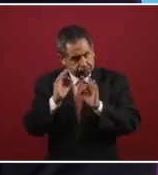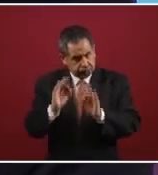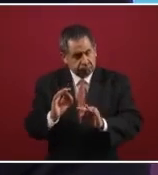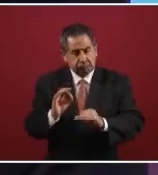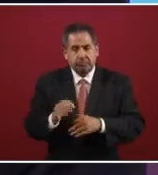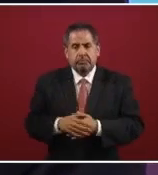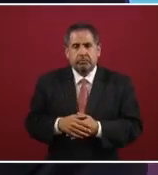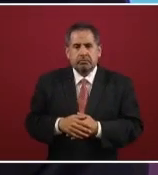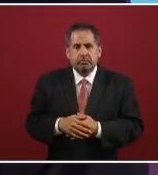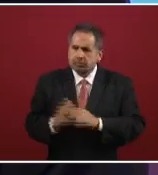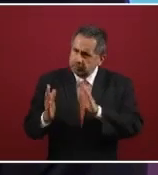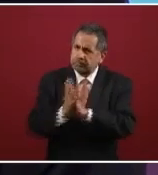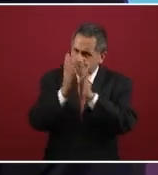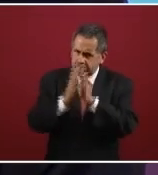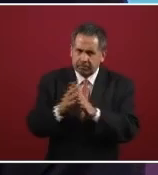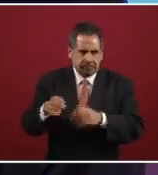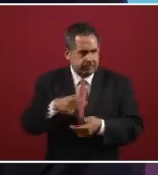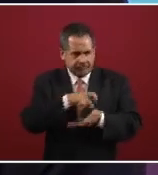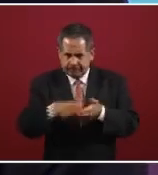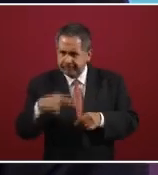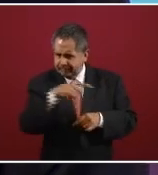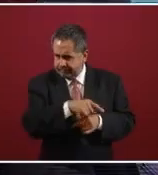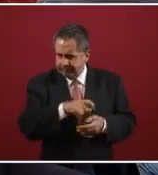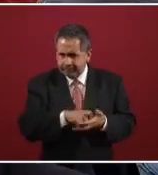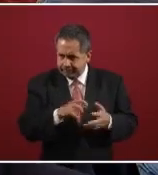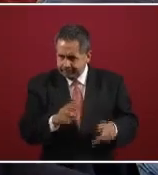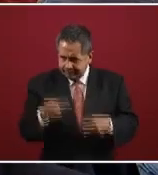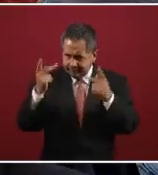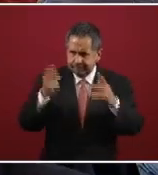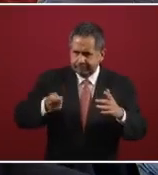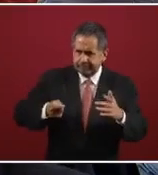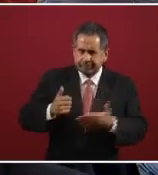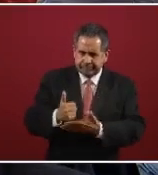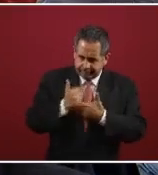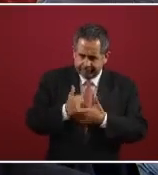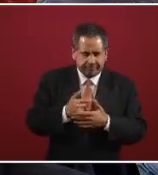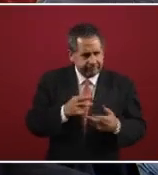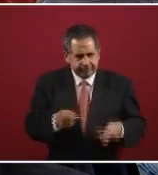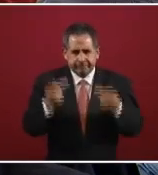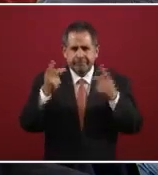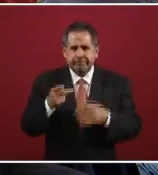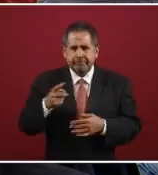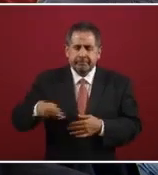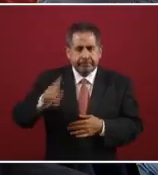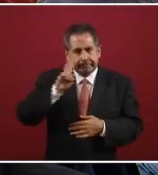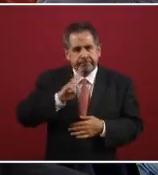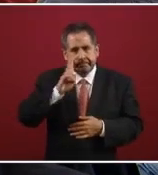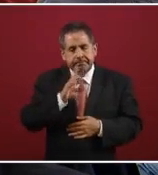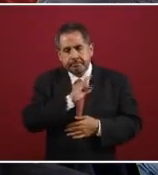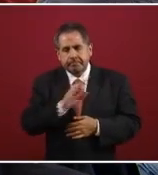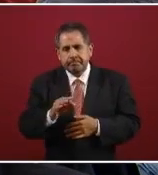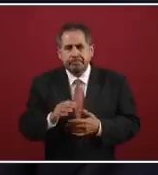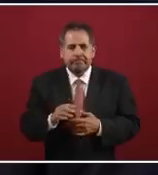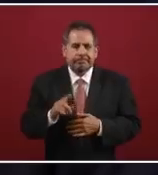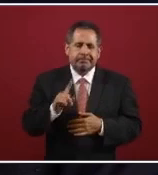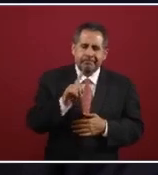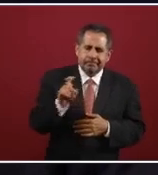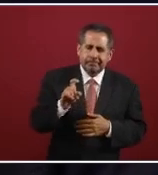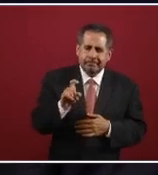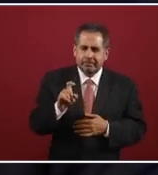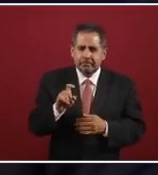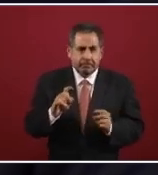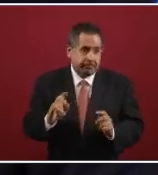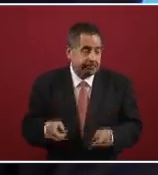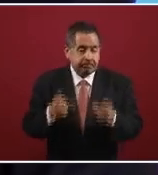que participen en la subasta que nos ayuden para ver si en vez de 100 la vendemos